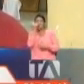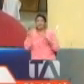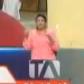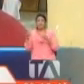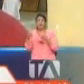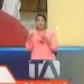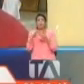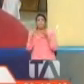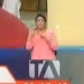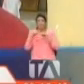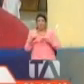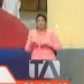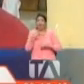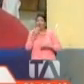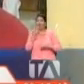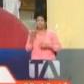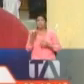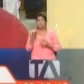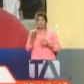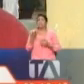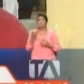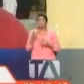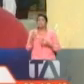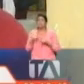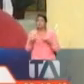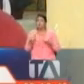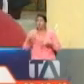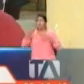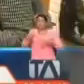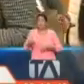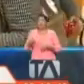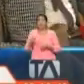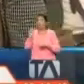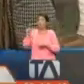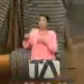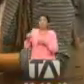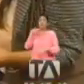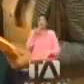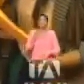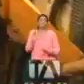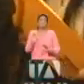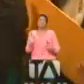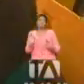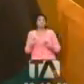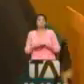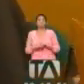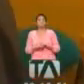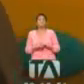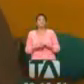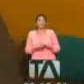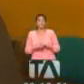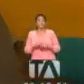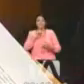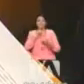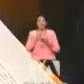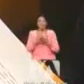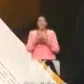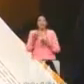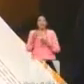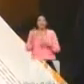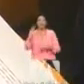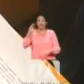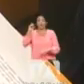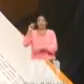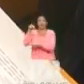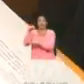el papel, pero no ha existido. La consulta prelegislativa tampoco. Incluso antes de ser calificado, la CONAIE y la Fundación